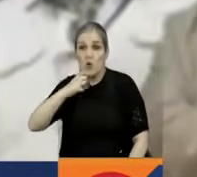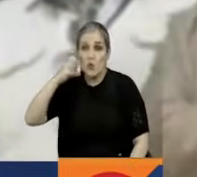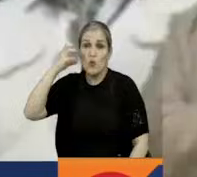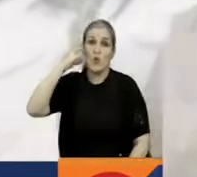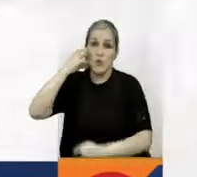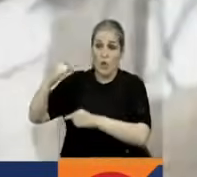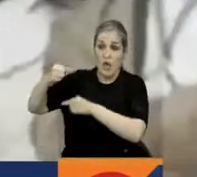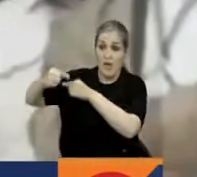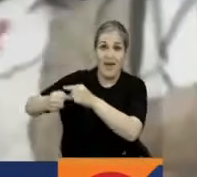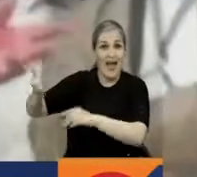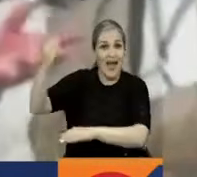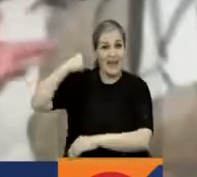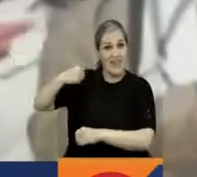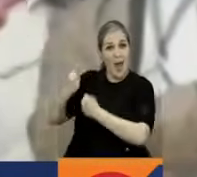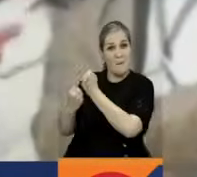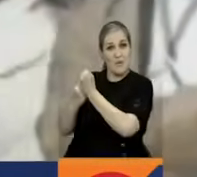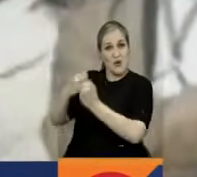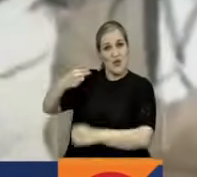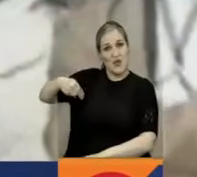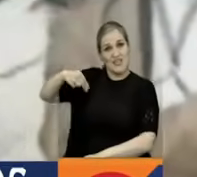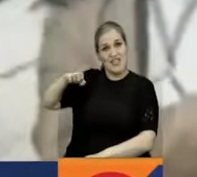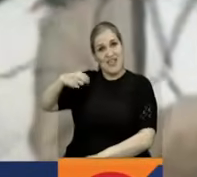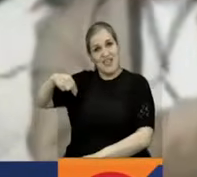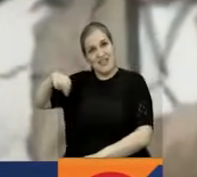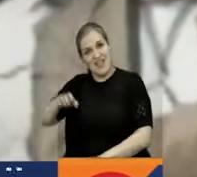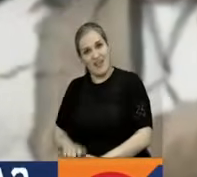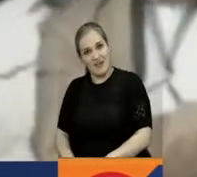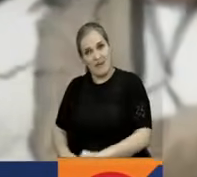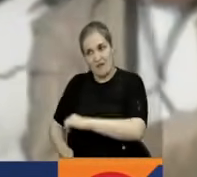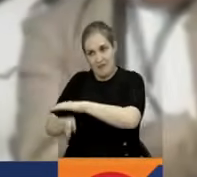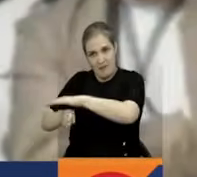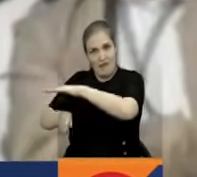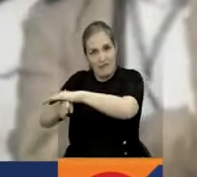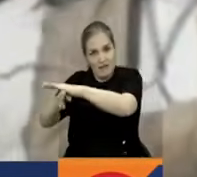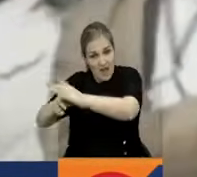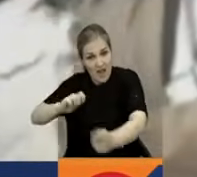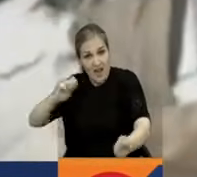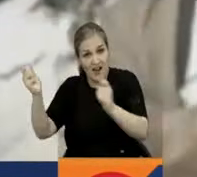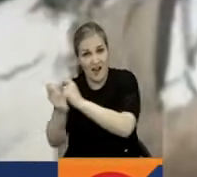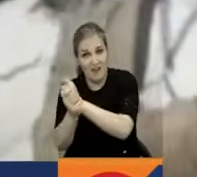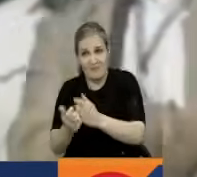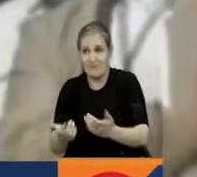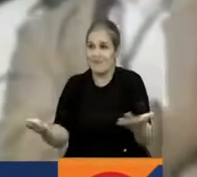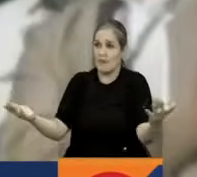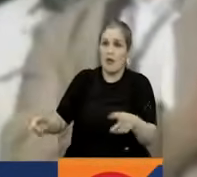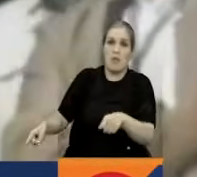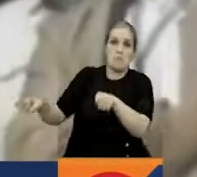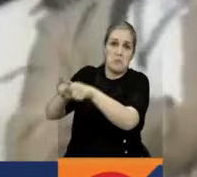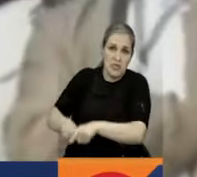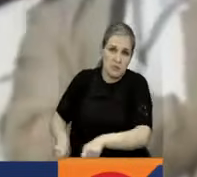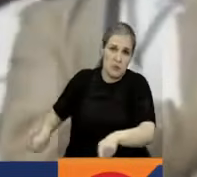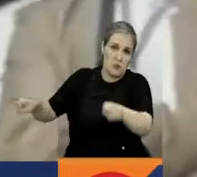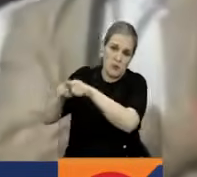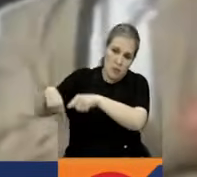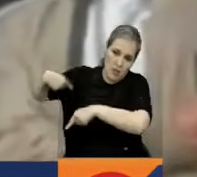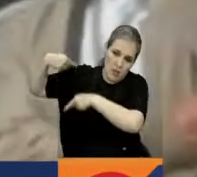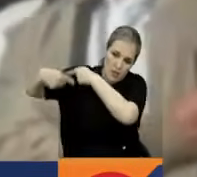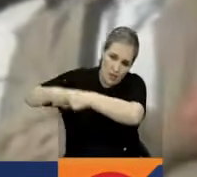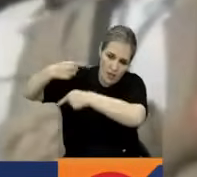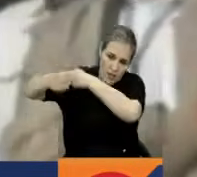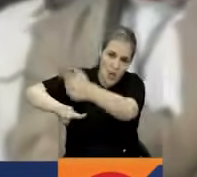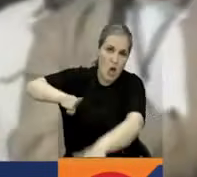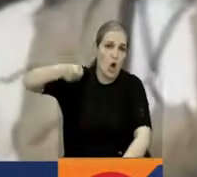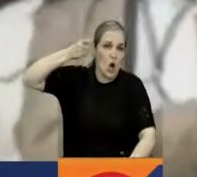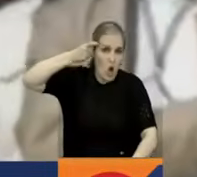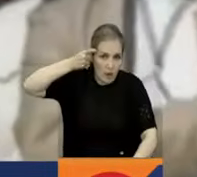El Ñeñe. ¿Y cuál cambio habría en Colombia entonces si los que terminan gobernando a Colombia